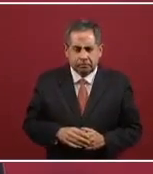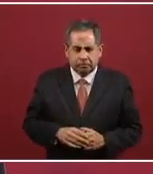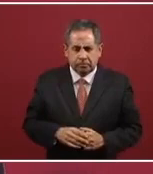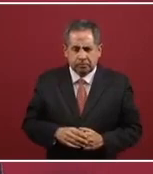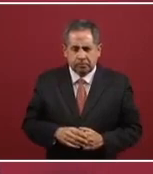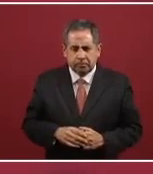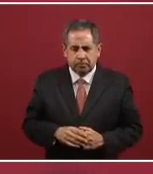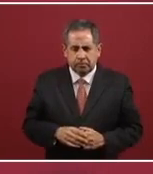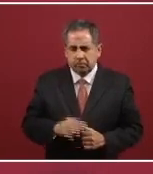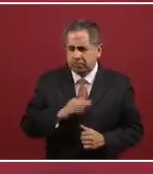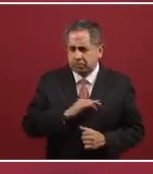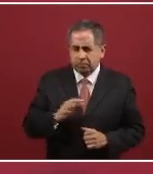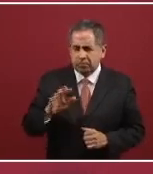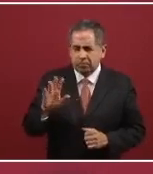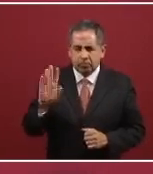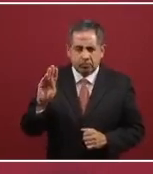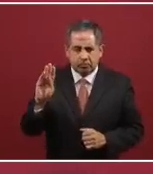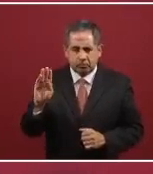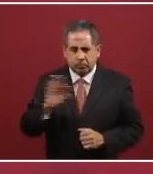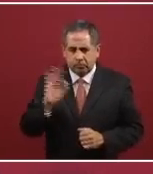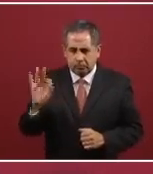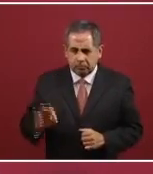el 90%.